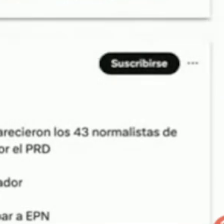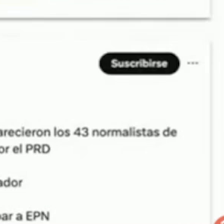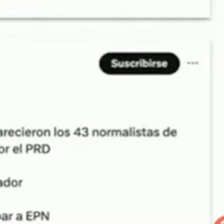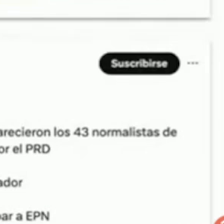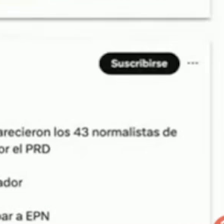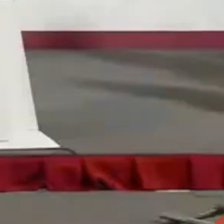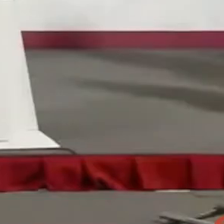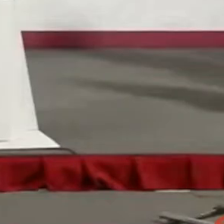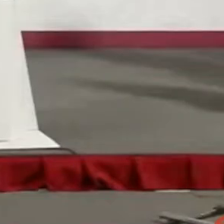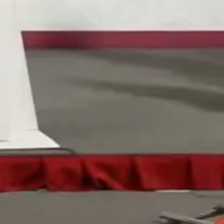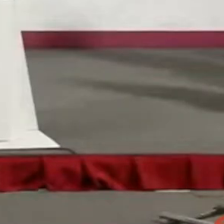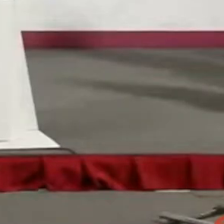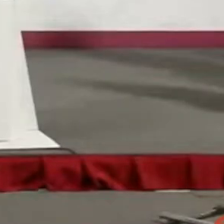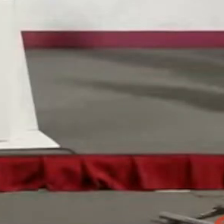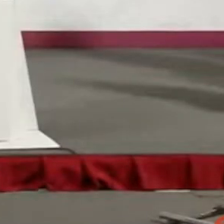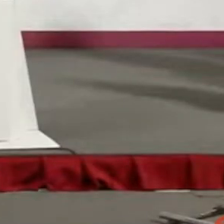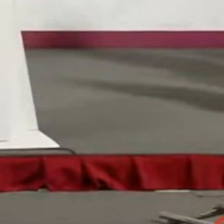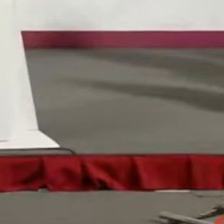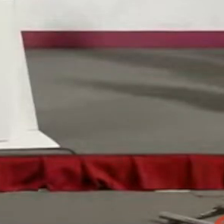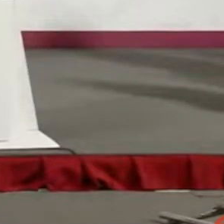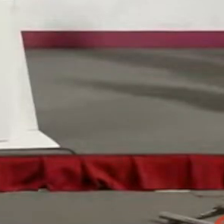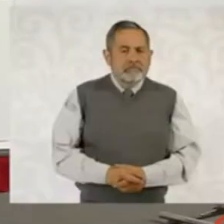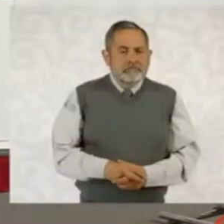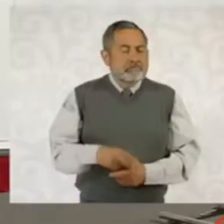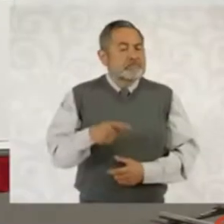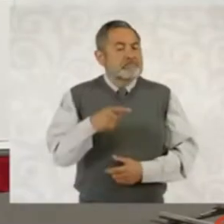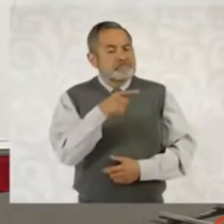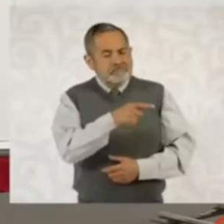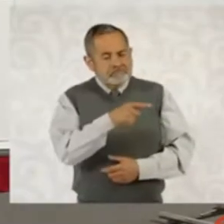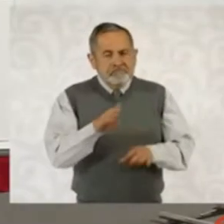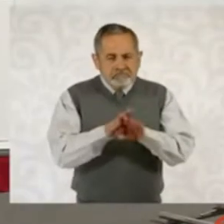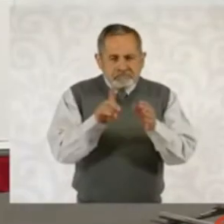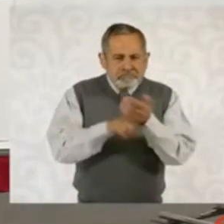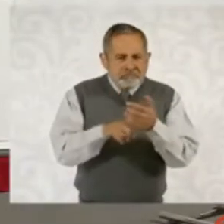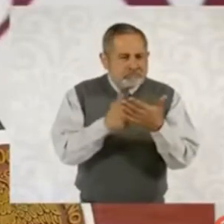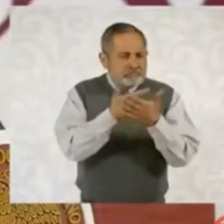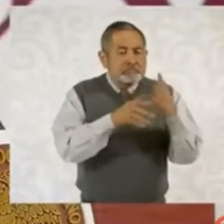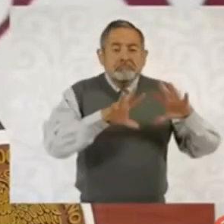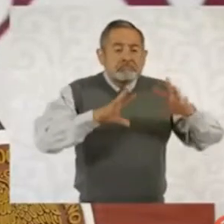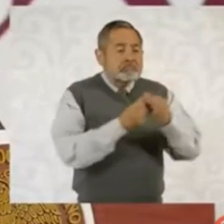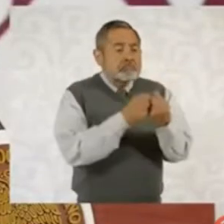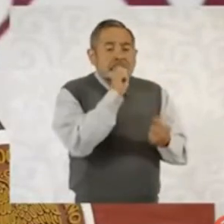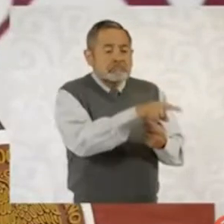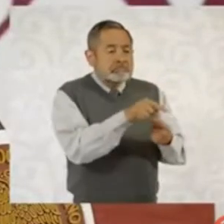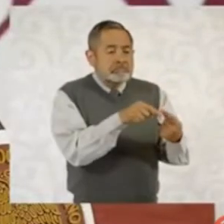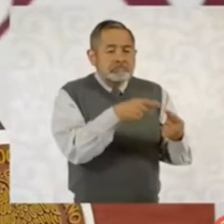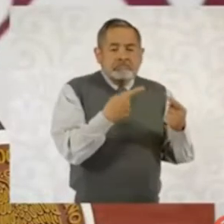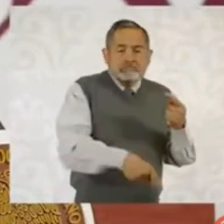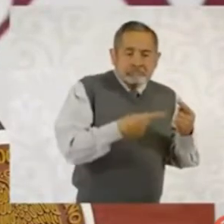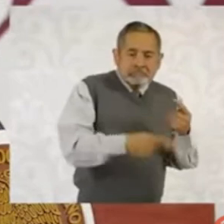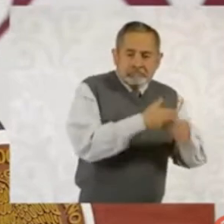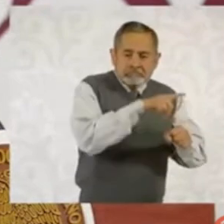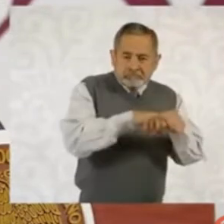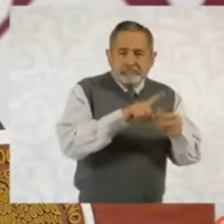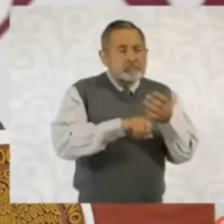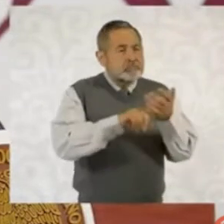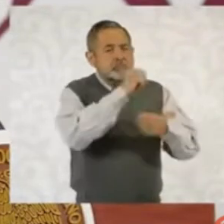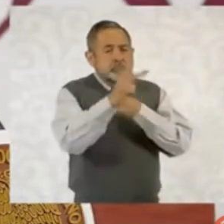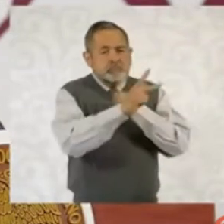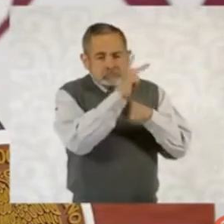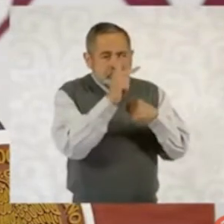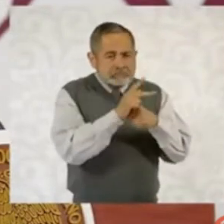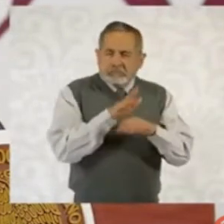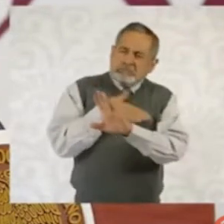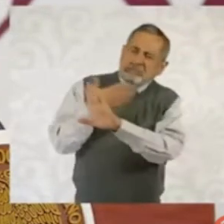redes funcionan como troles, al ataque se suman cuentas de la oposición nacionales y extranjeros.